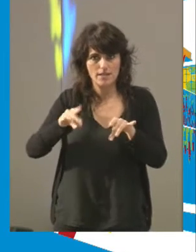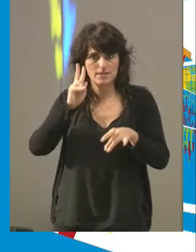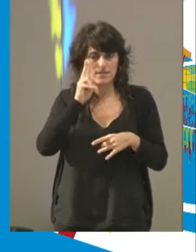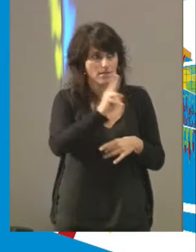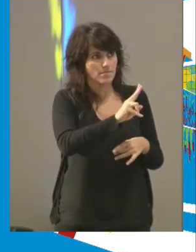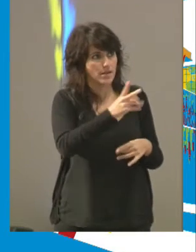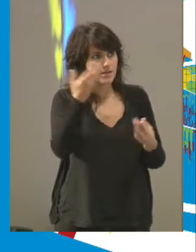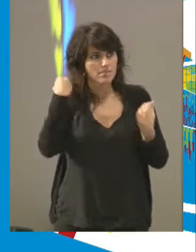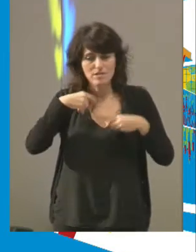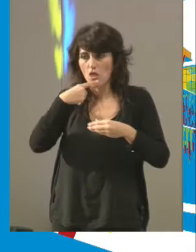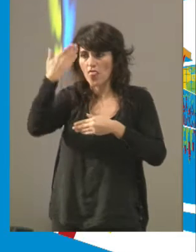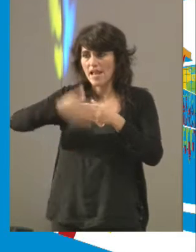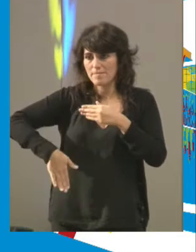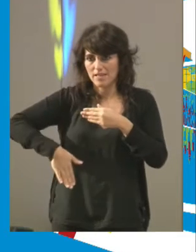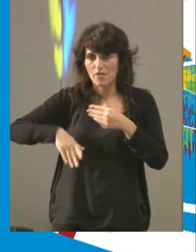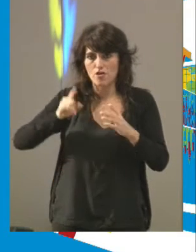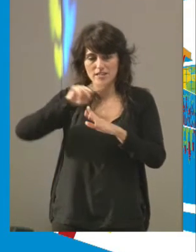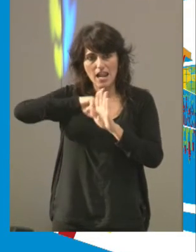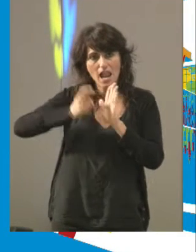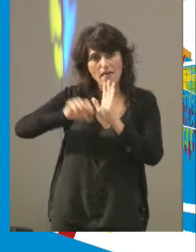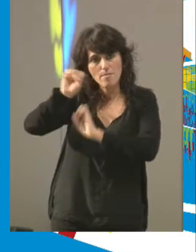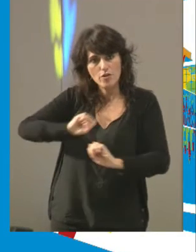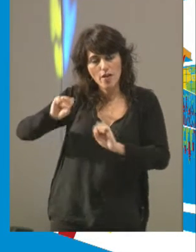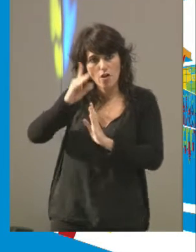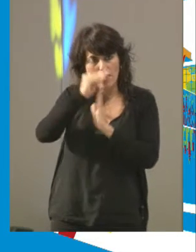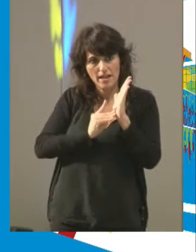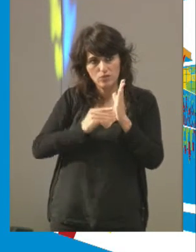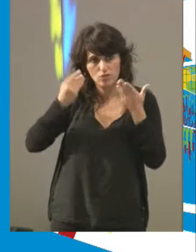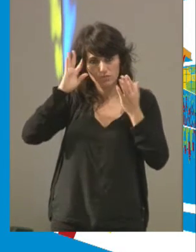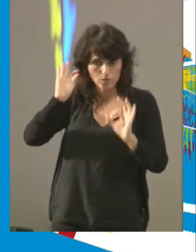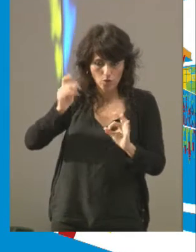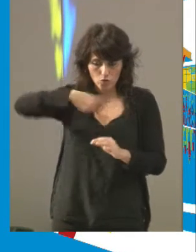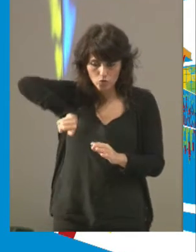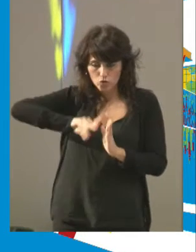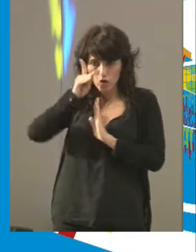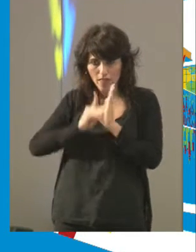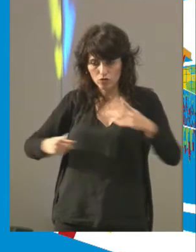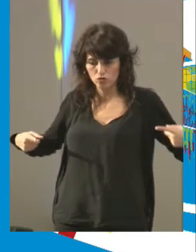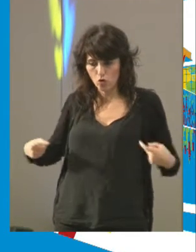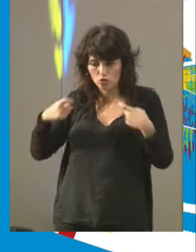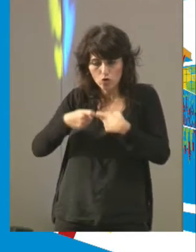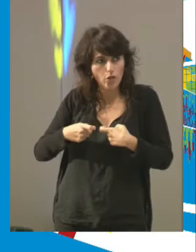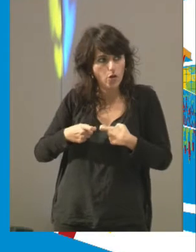cuestión. Cuando decía las limitaciones de la Ley de Protección de Datos, evidentemente los datos que manejamos a nivel de consorcio son datos